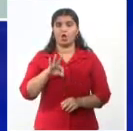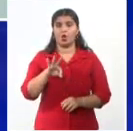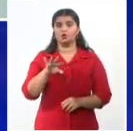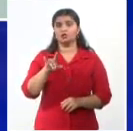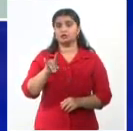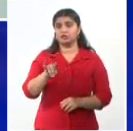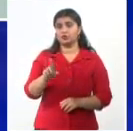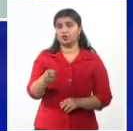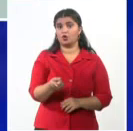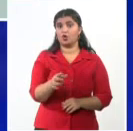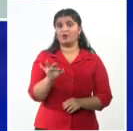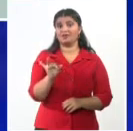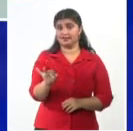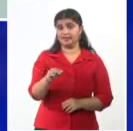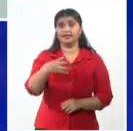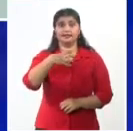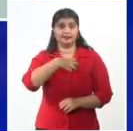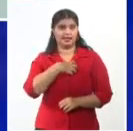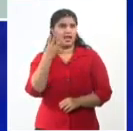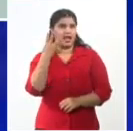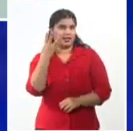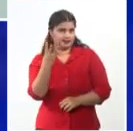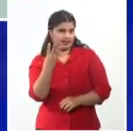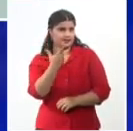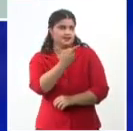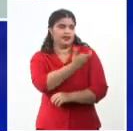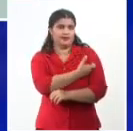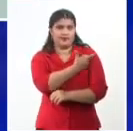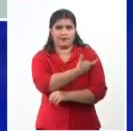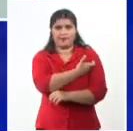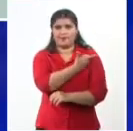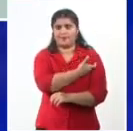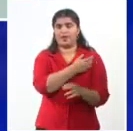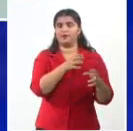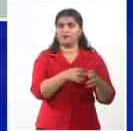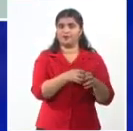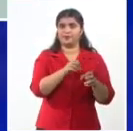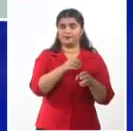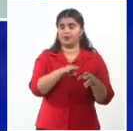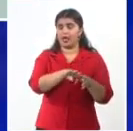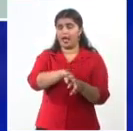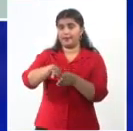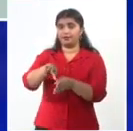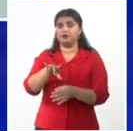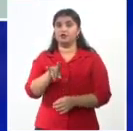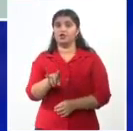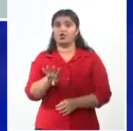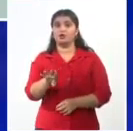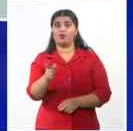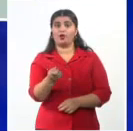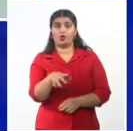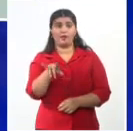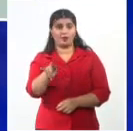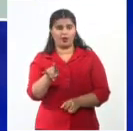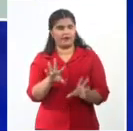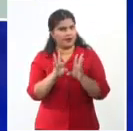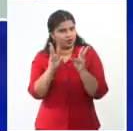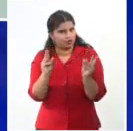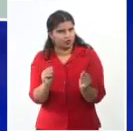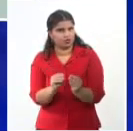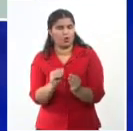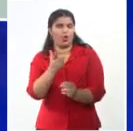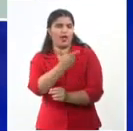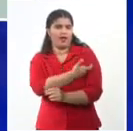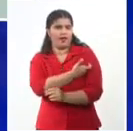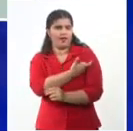89,7% con una tercera, el 94,9% con el esquema completo y el